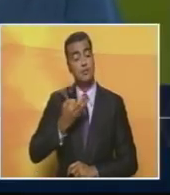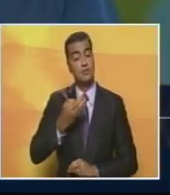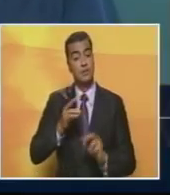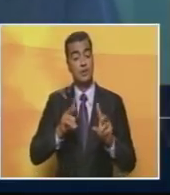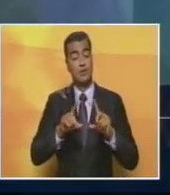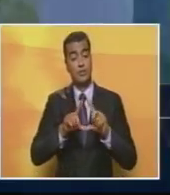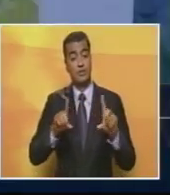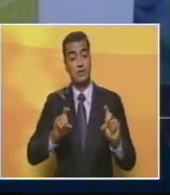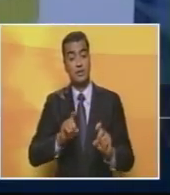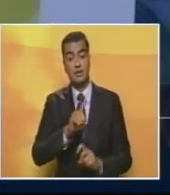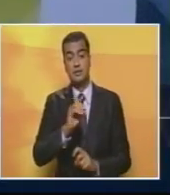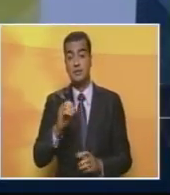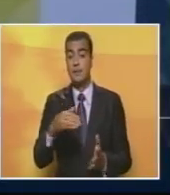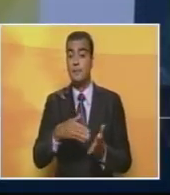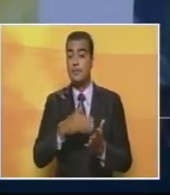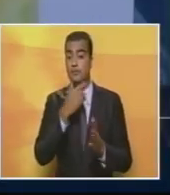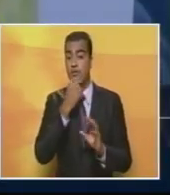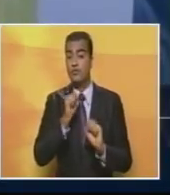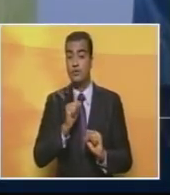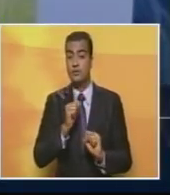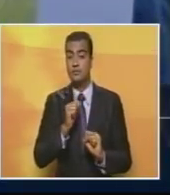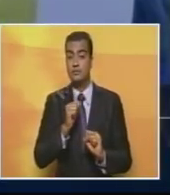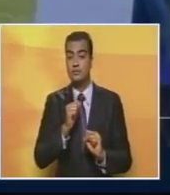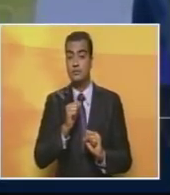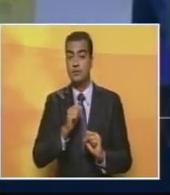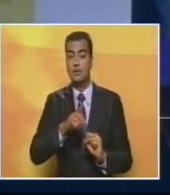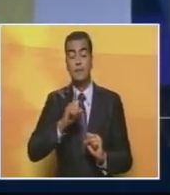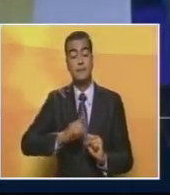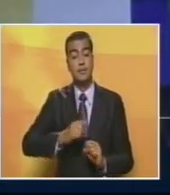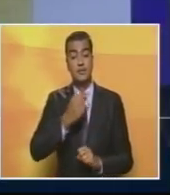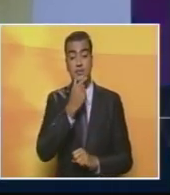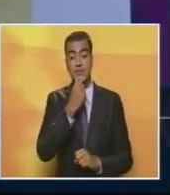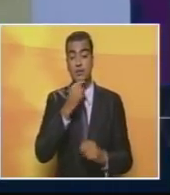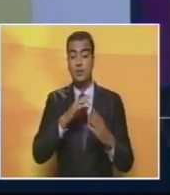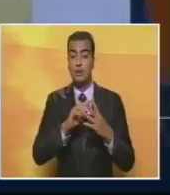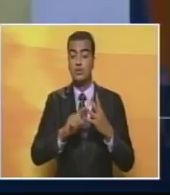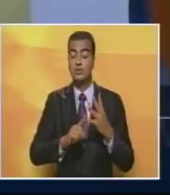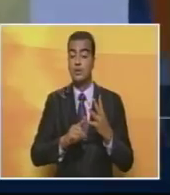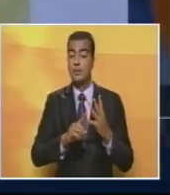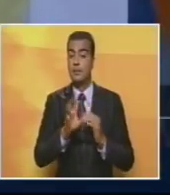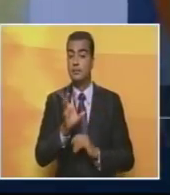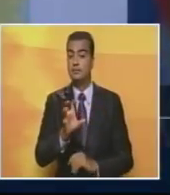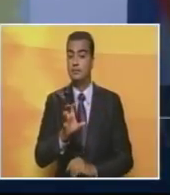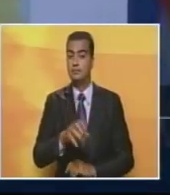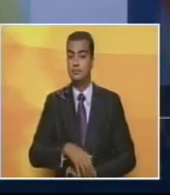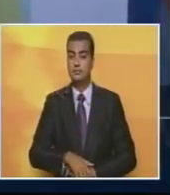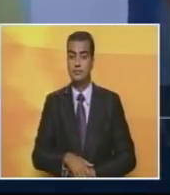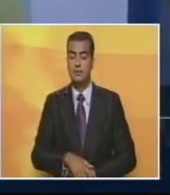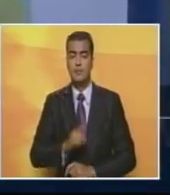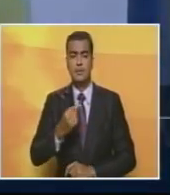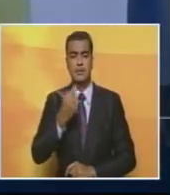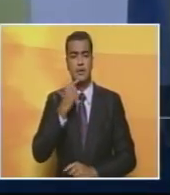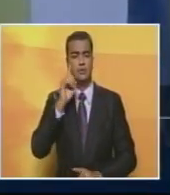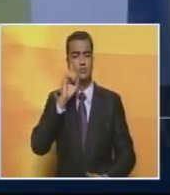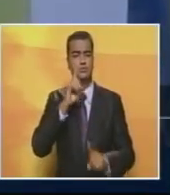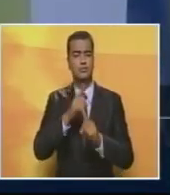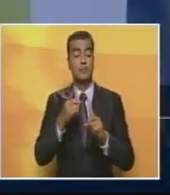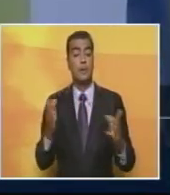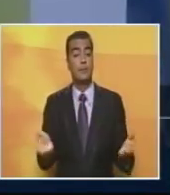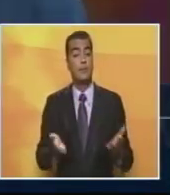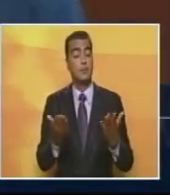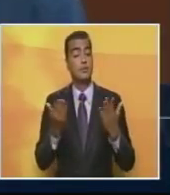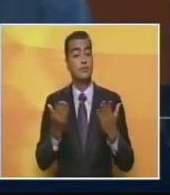nuevo billete de 100.000 bolívares facilitará las operaciones económicas en el país. Señaló que el gobierno nacional tiene como propósito promover